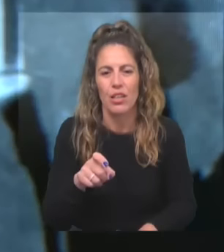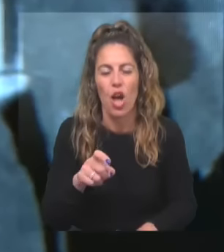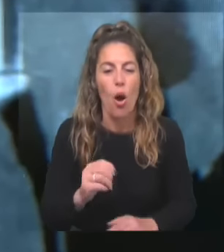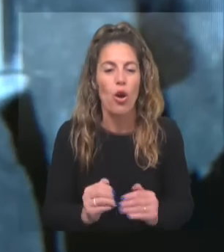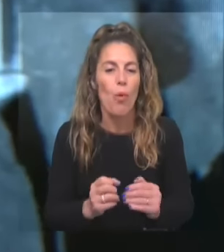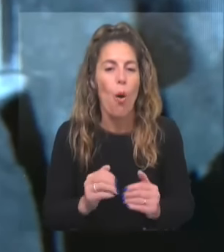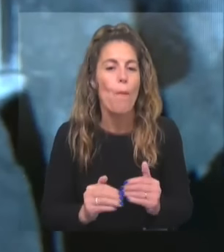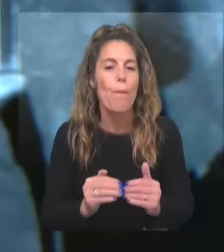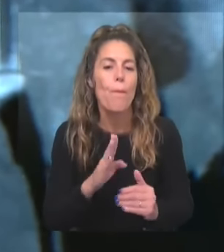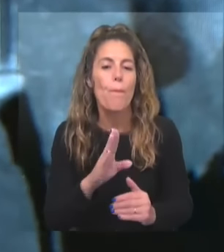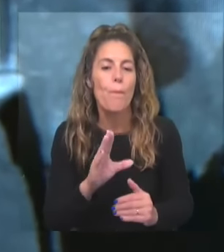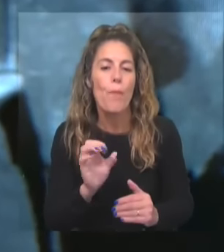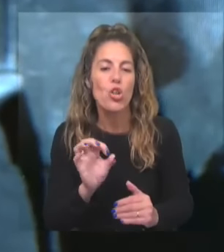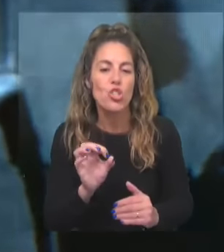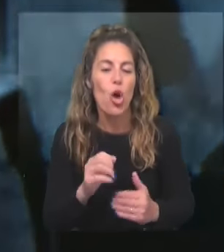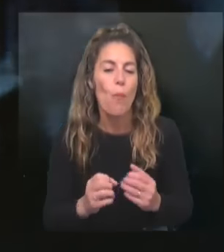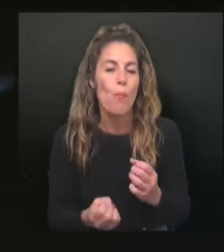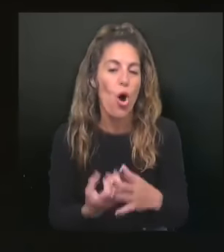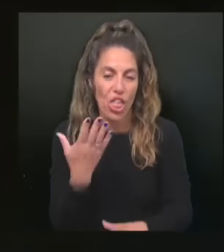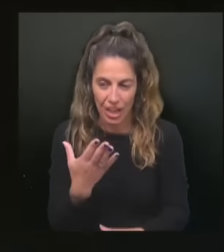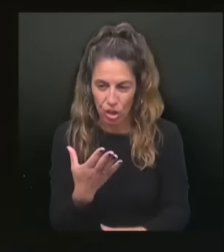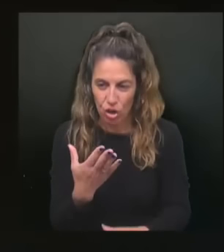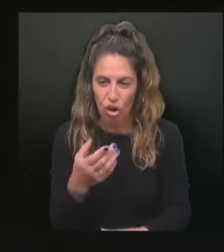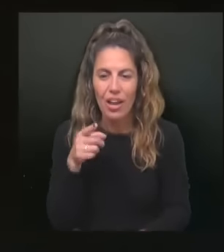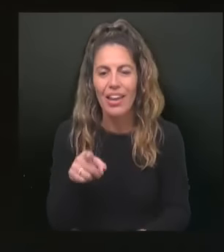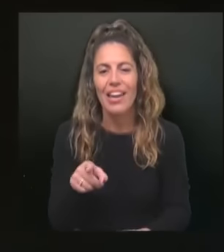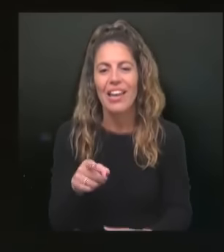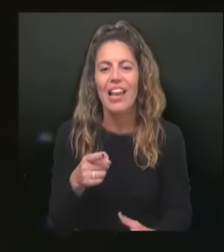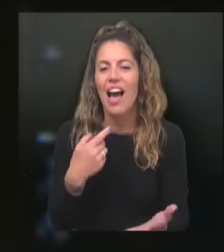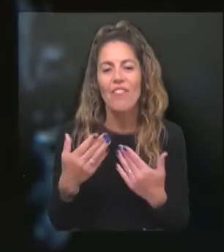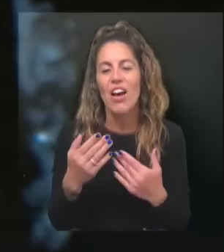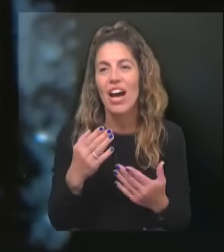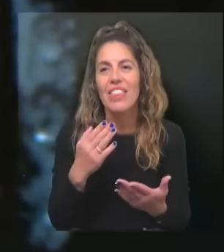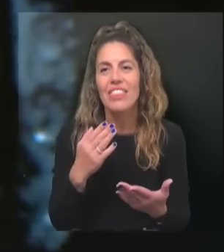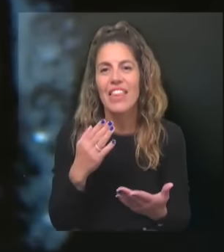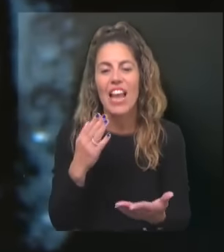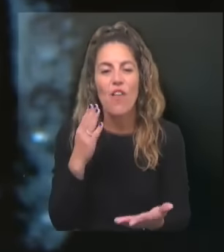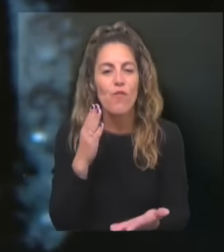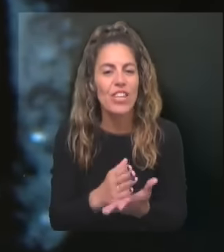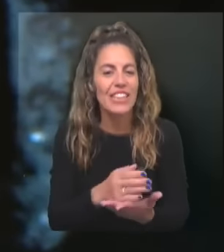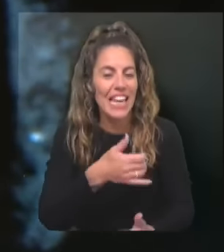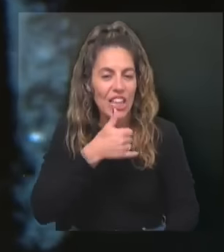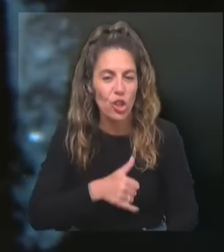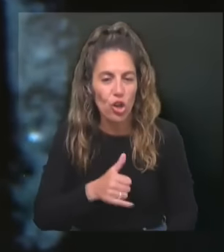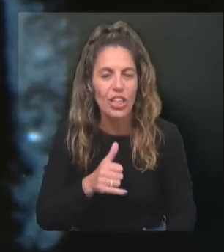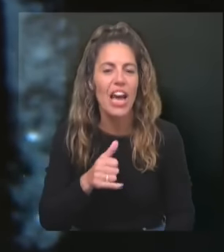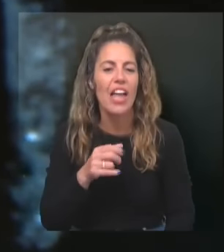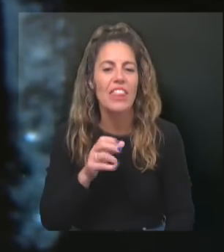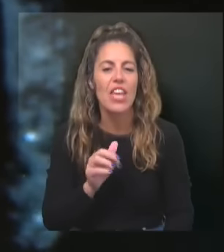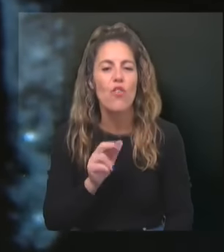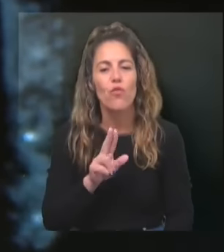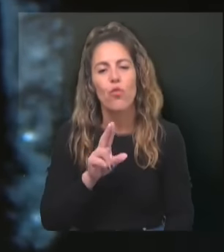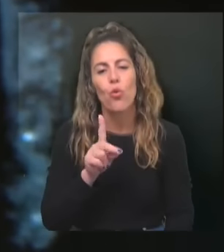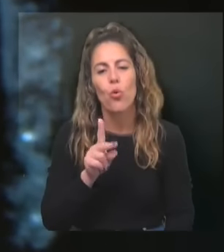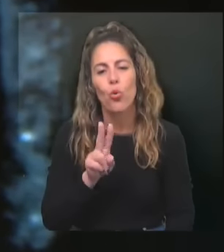posmoderno. Me acuerdo que escribió mucho además sobre aquello del fin de la historia, de Fukuyama. Es decir,